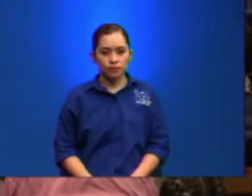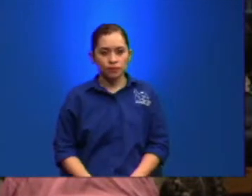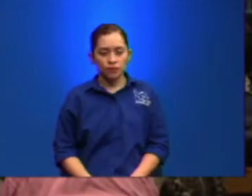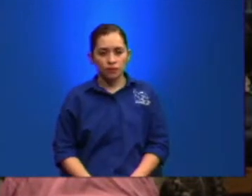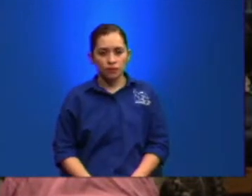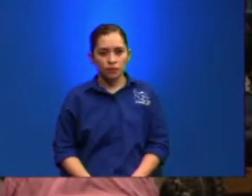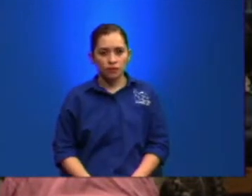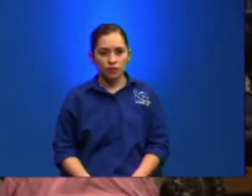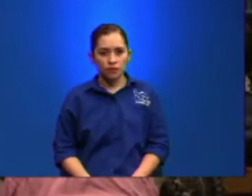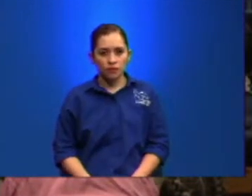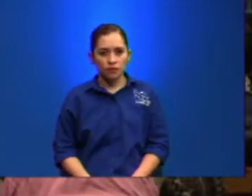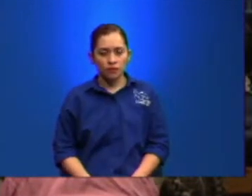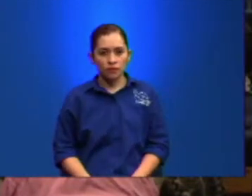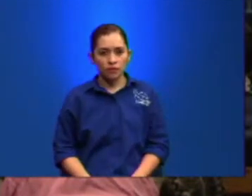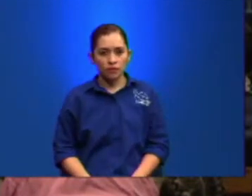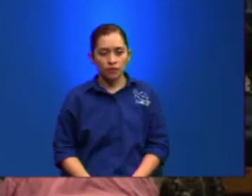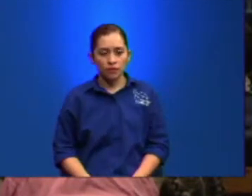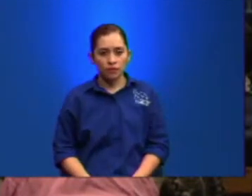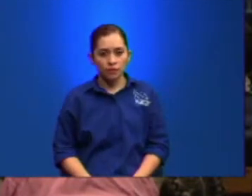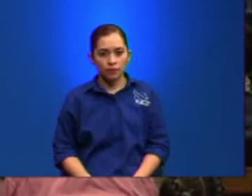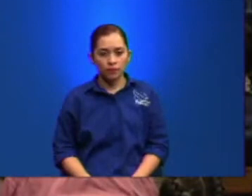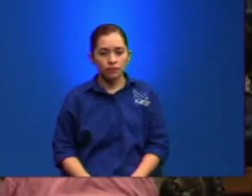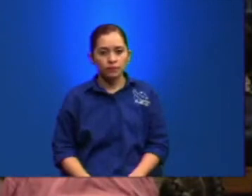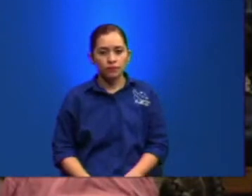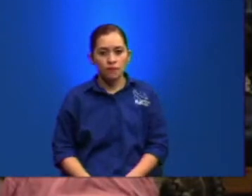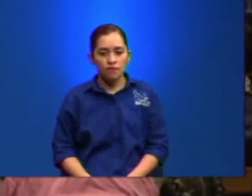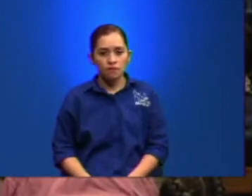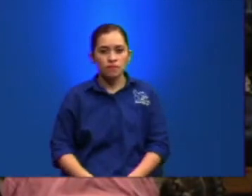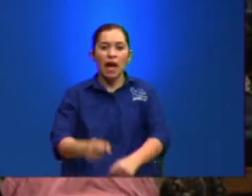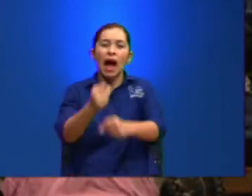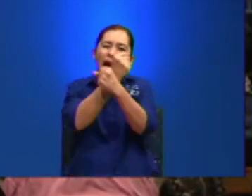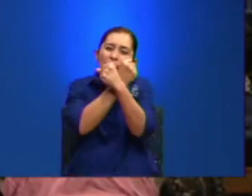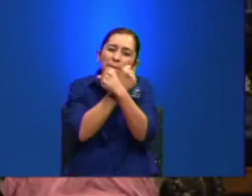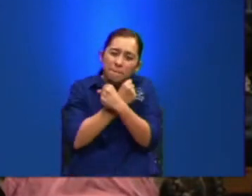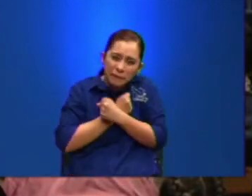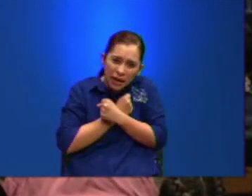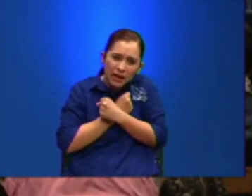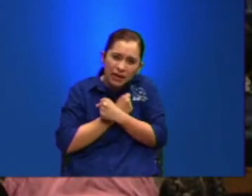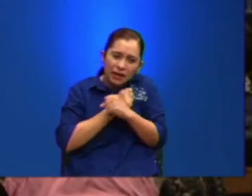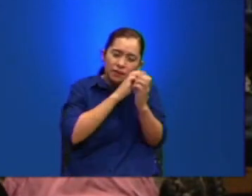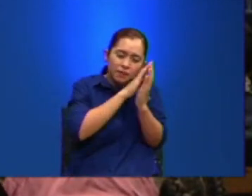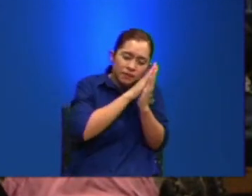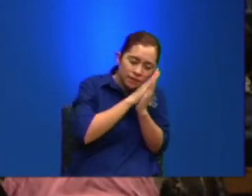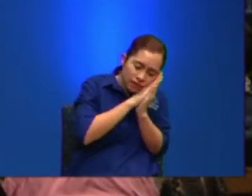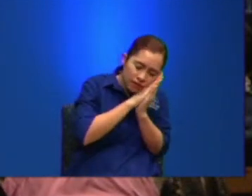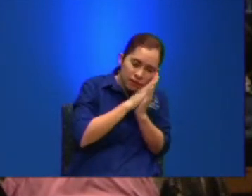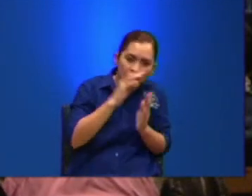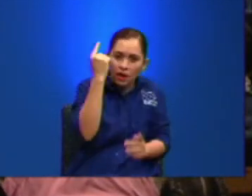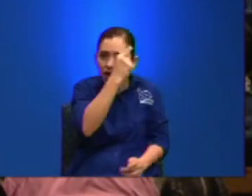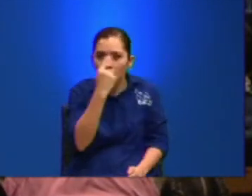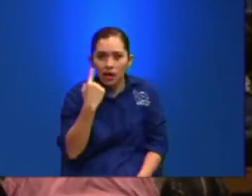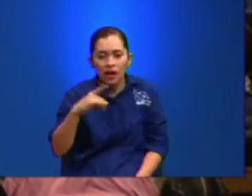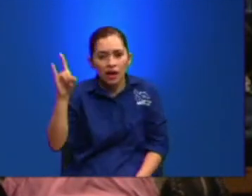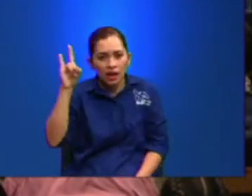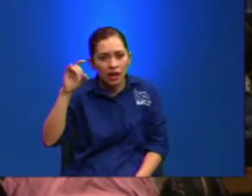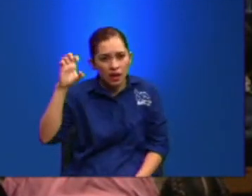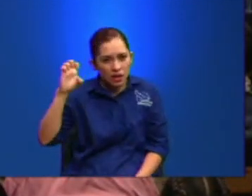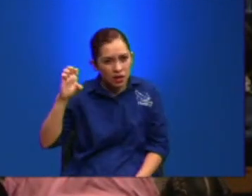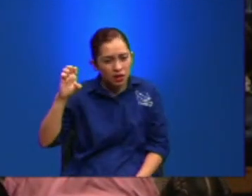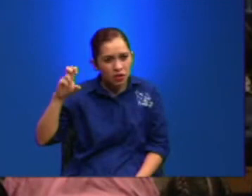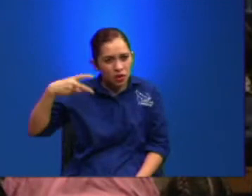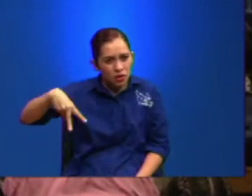mejor mío pero pero amar el sueño ese sí es un verdadero problema más